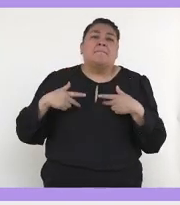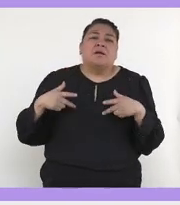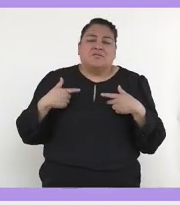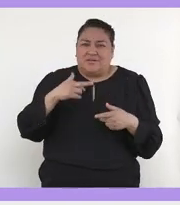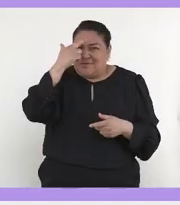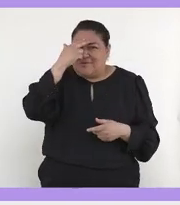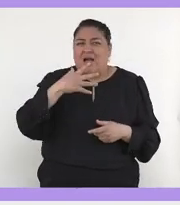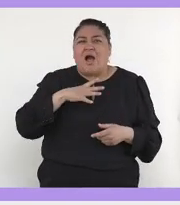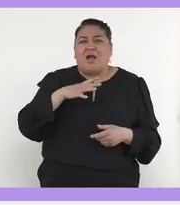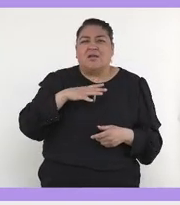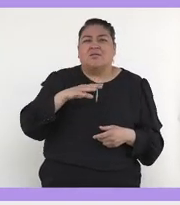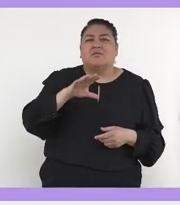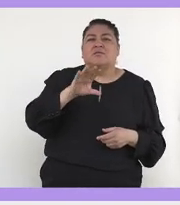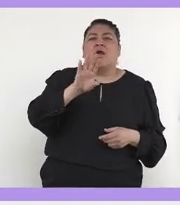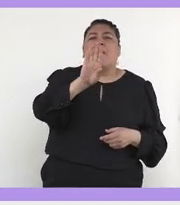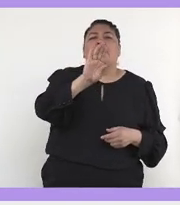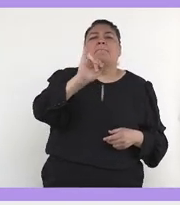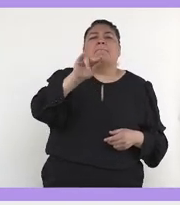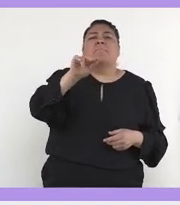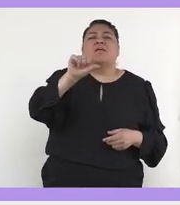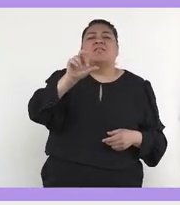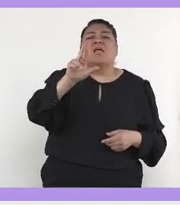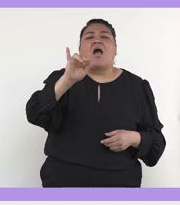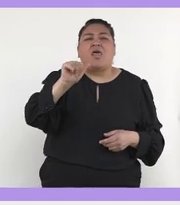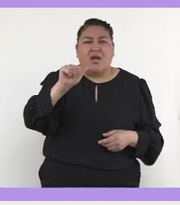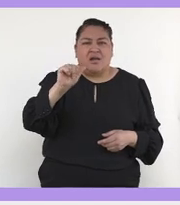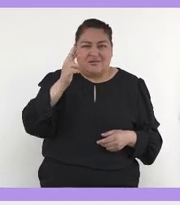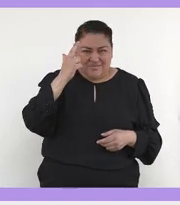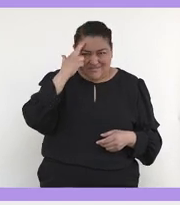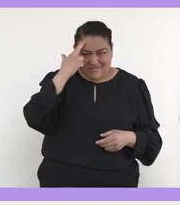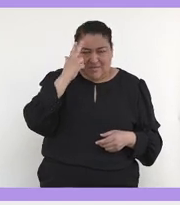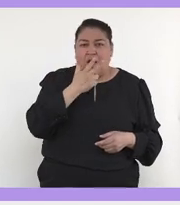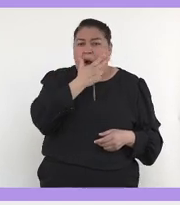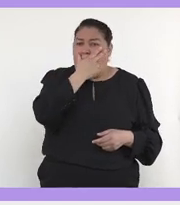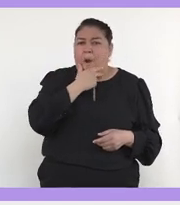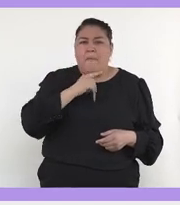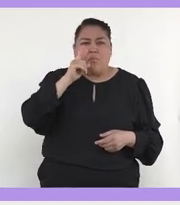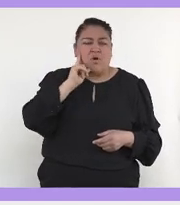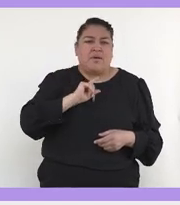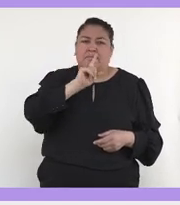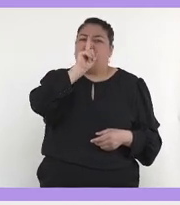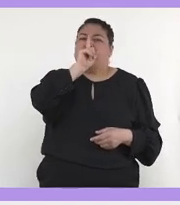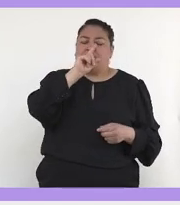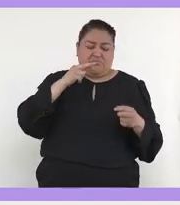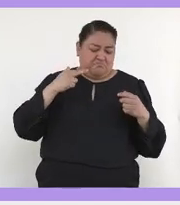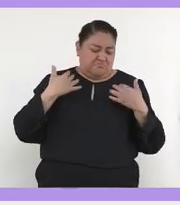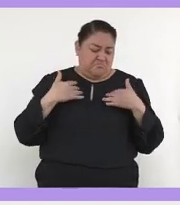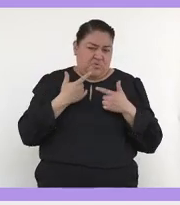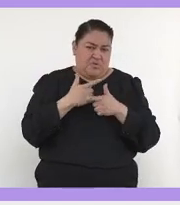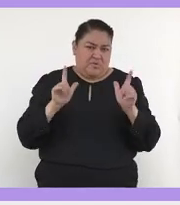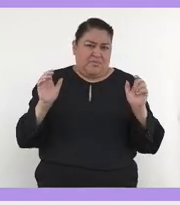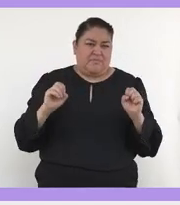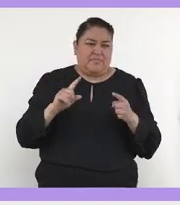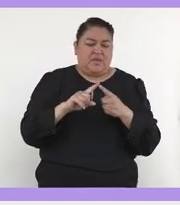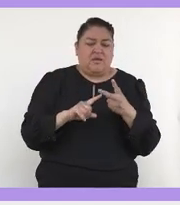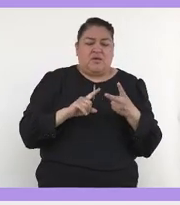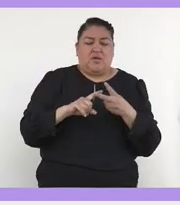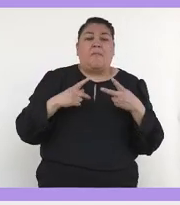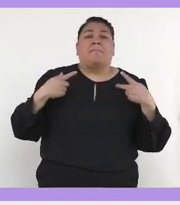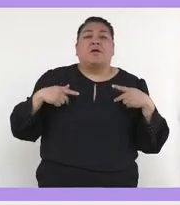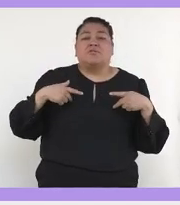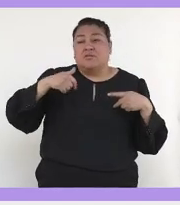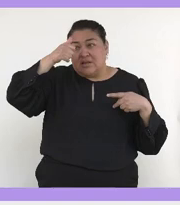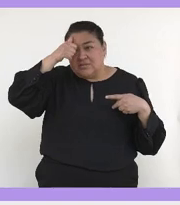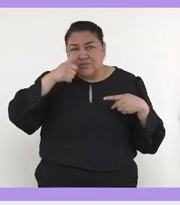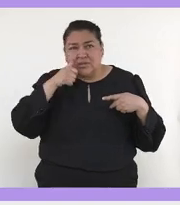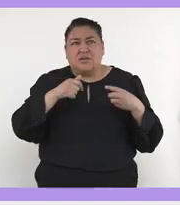o el de incluir solamente a las mujeres o el de incluir seguramente van a decir Ay pero qué pasa por ejemplo con las personas ciegas Y qué